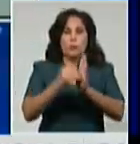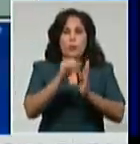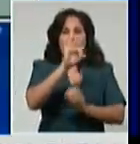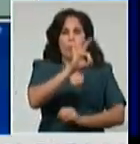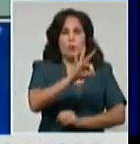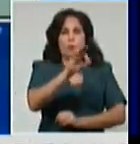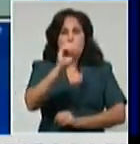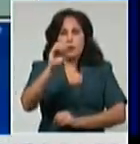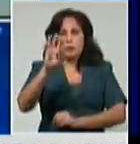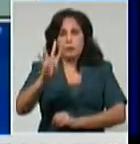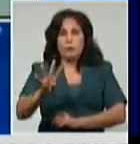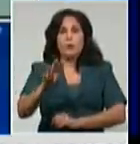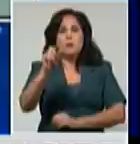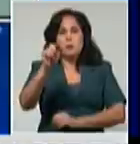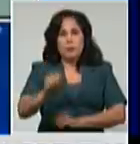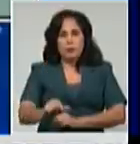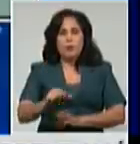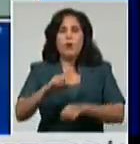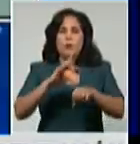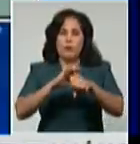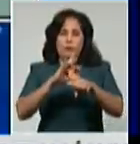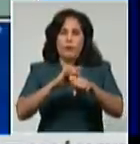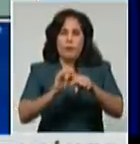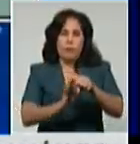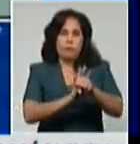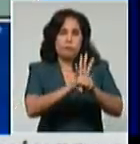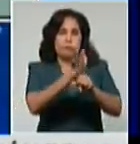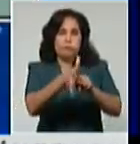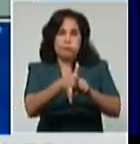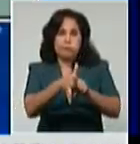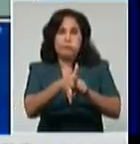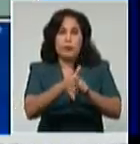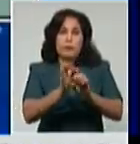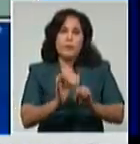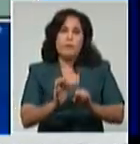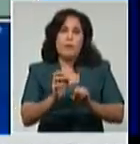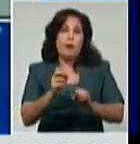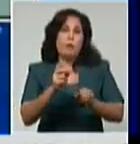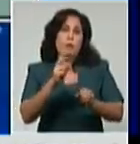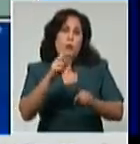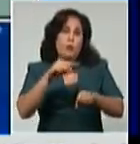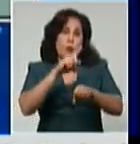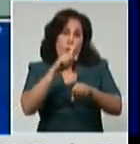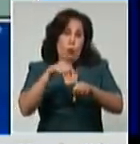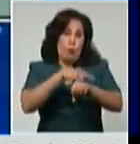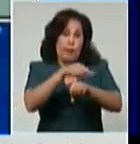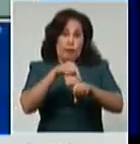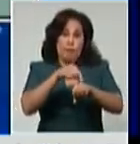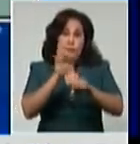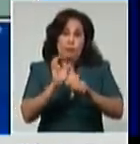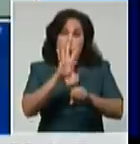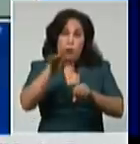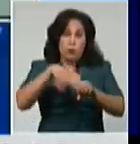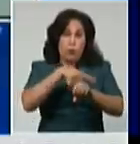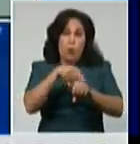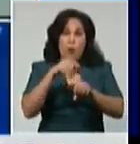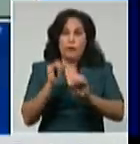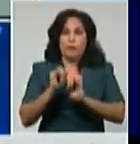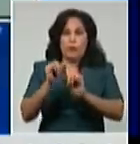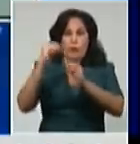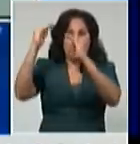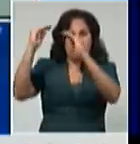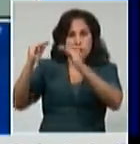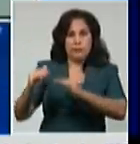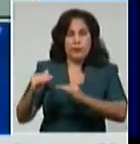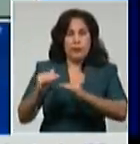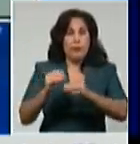8.804 nuevos casos contagiados en las últimas 4 horas. Y la cifra anterior había sido el